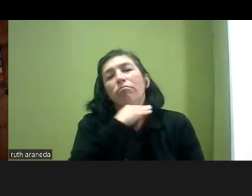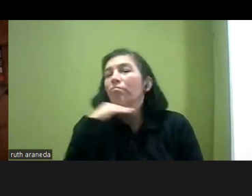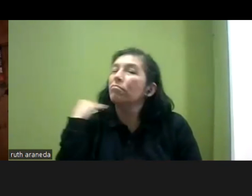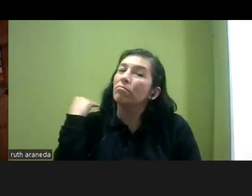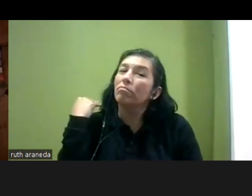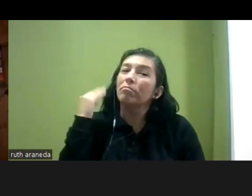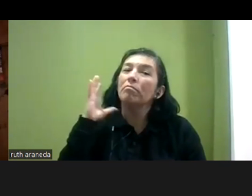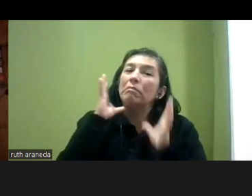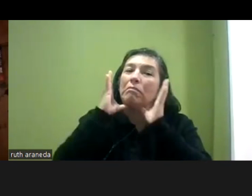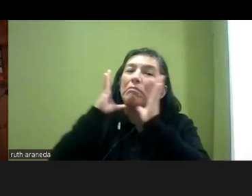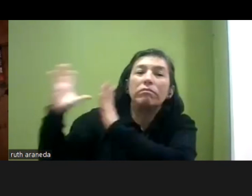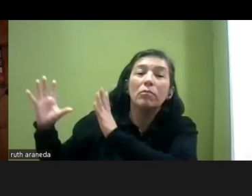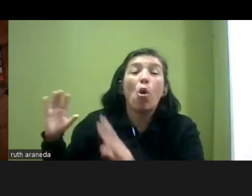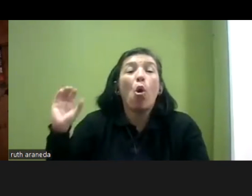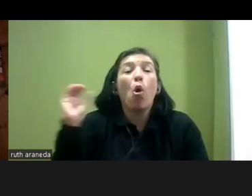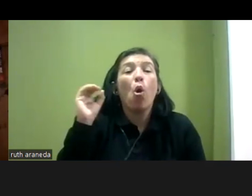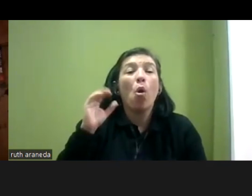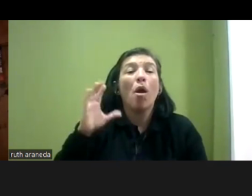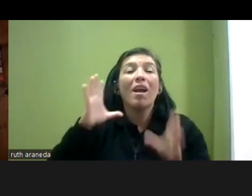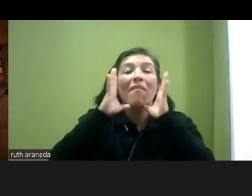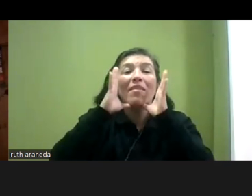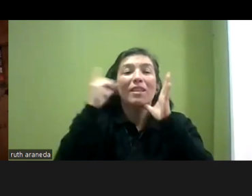o cabezas sin fardos.